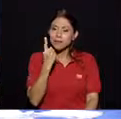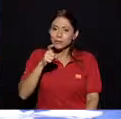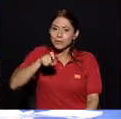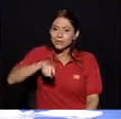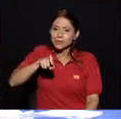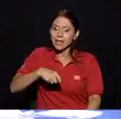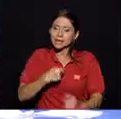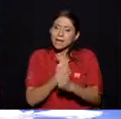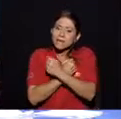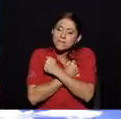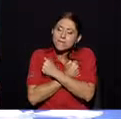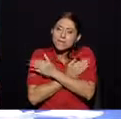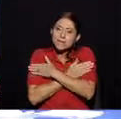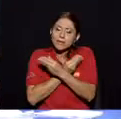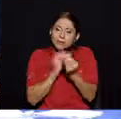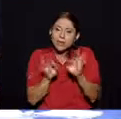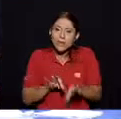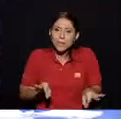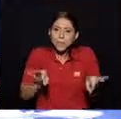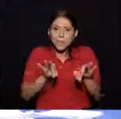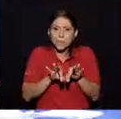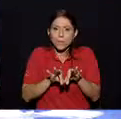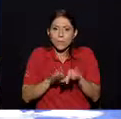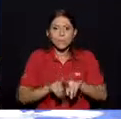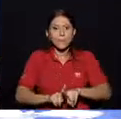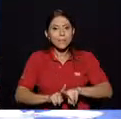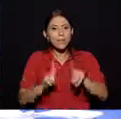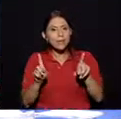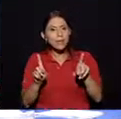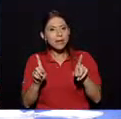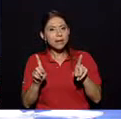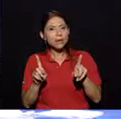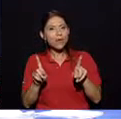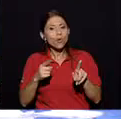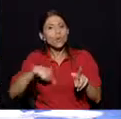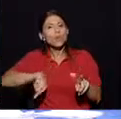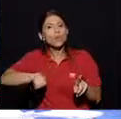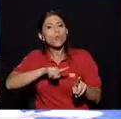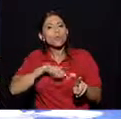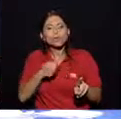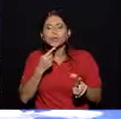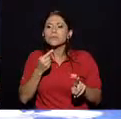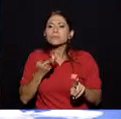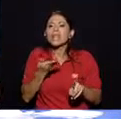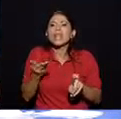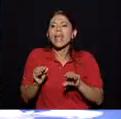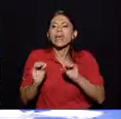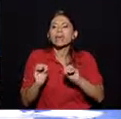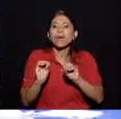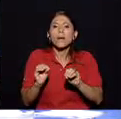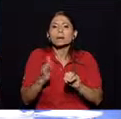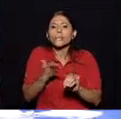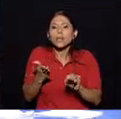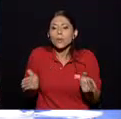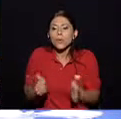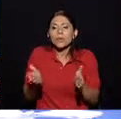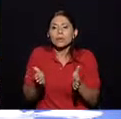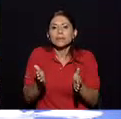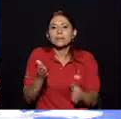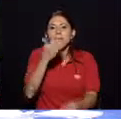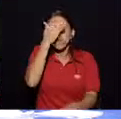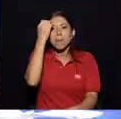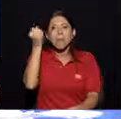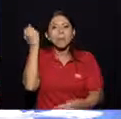empatía, la solidaridad, el apoyo, la orientación, el diálogo. Decimos que a la hora del castigo físico lo que hay que